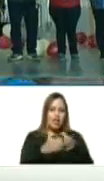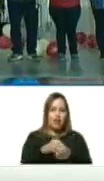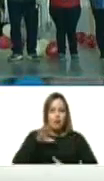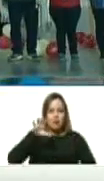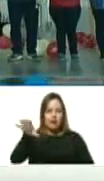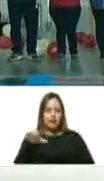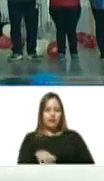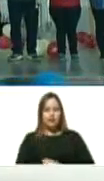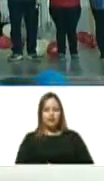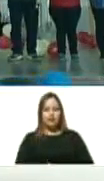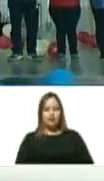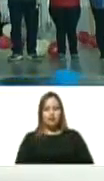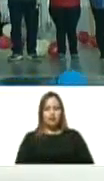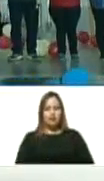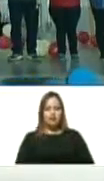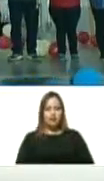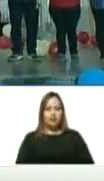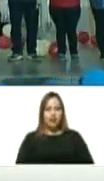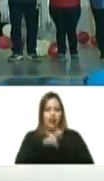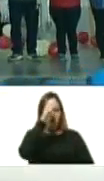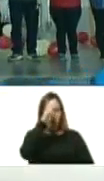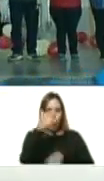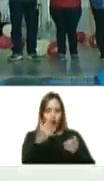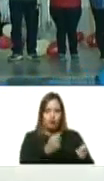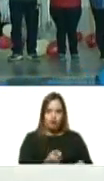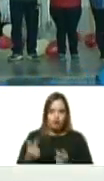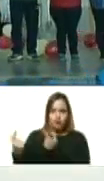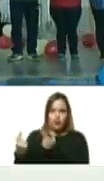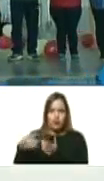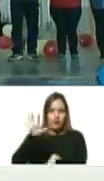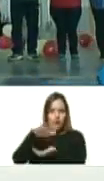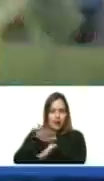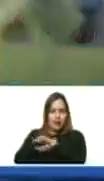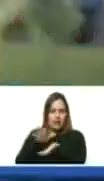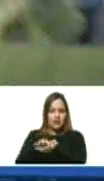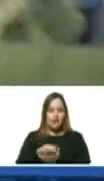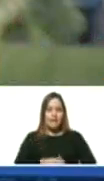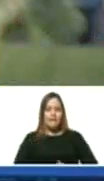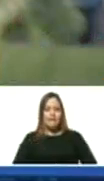patria. Y de Falcón nos vamos a Margarita.